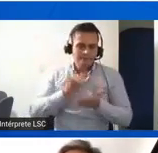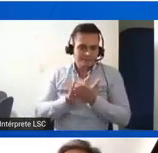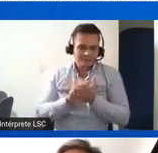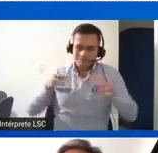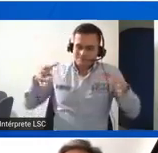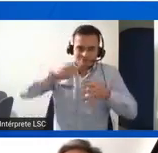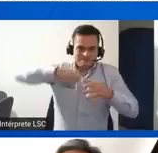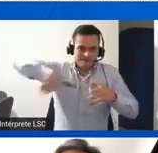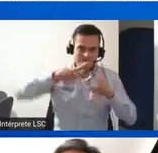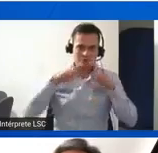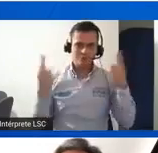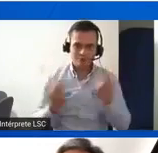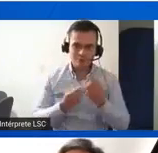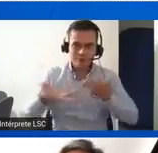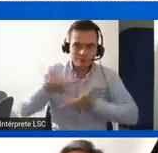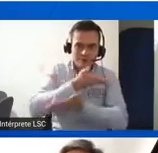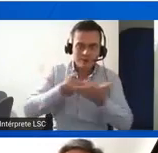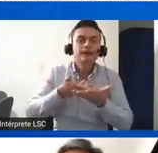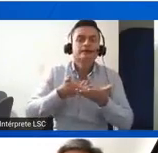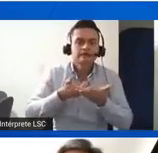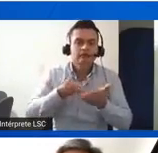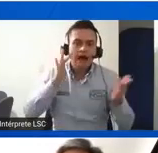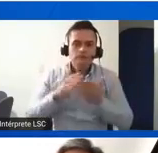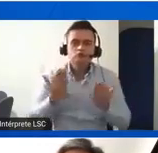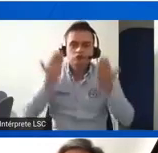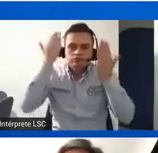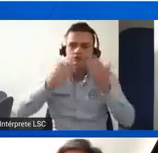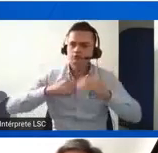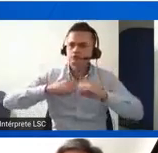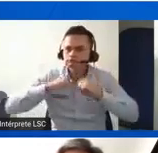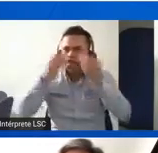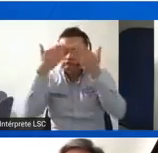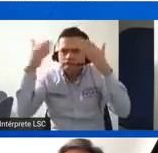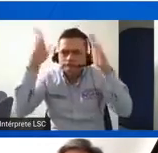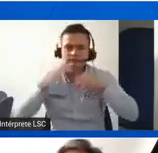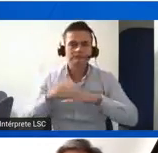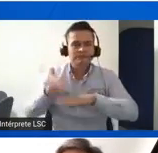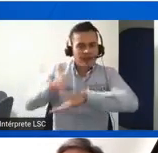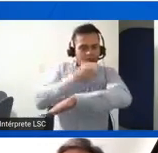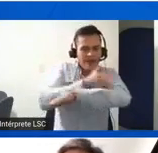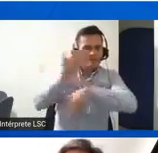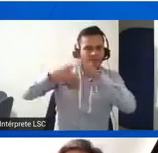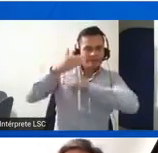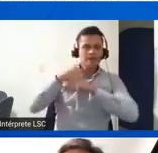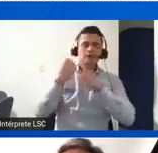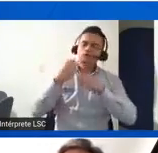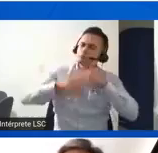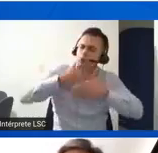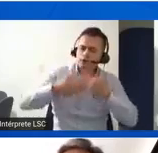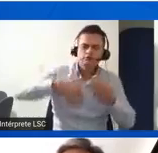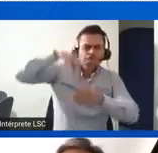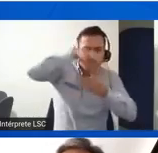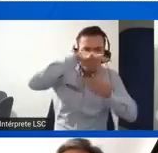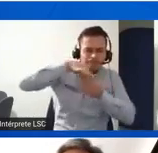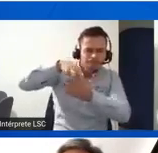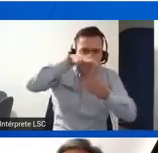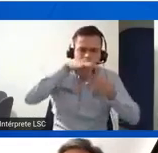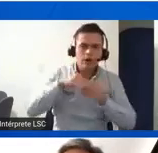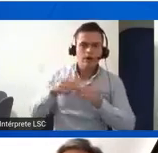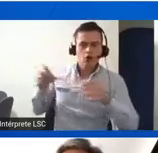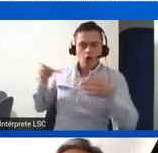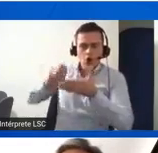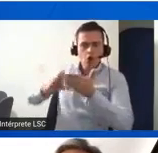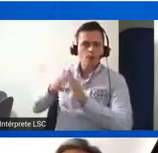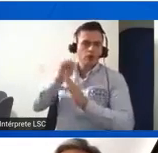reunión, y nos buscaron en la época electoral alguna comunidad de sordos